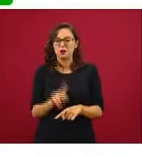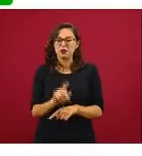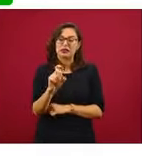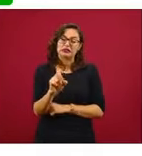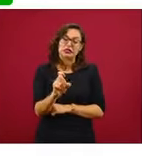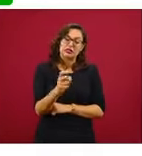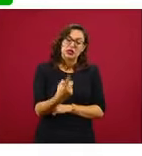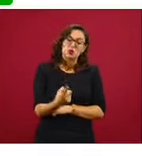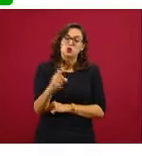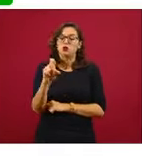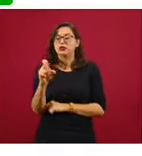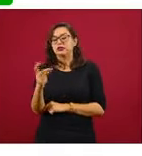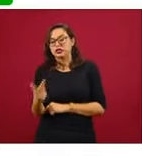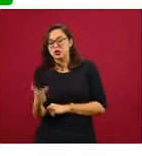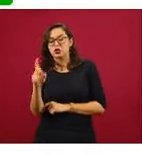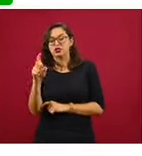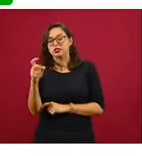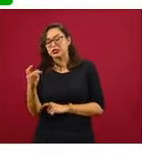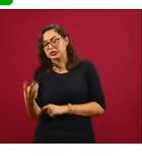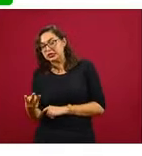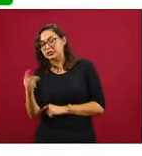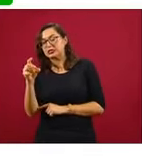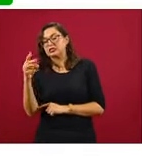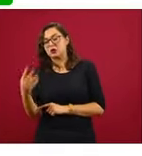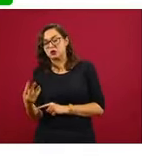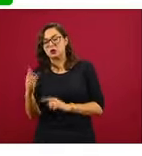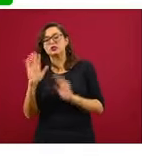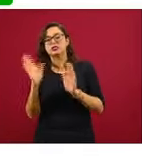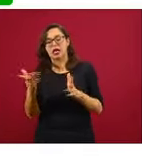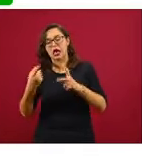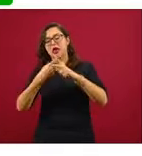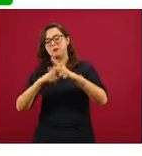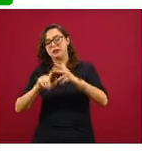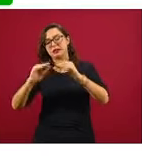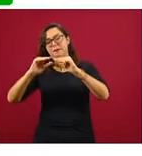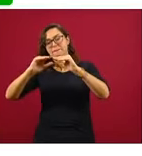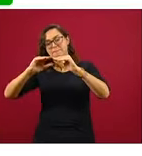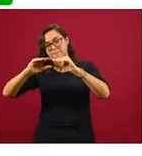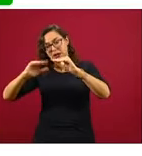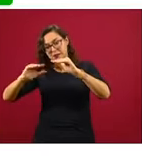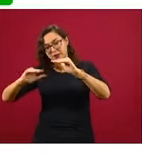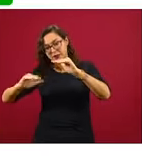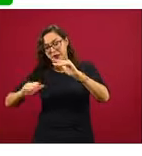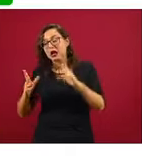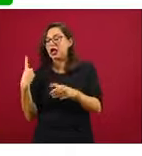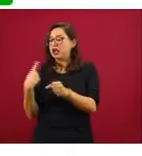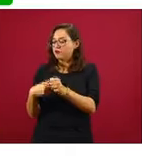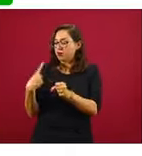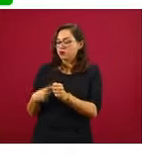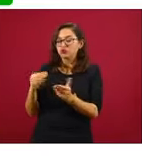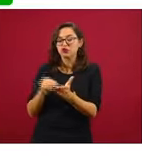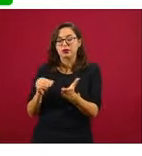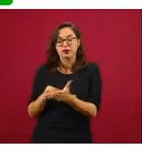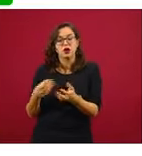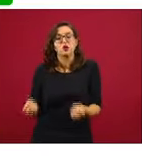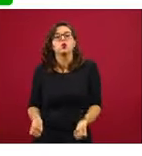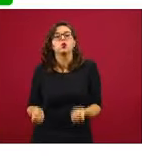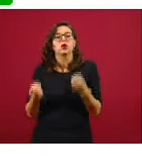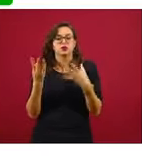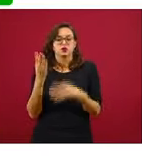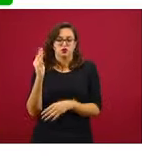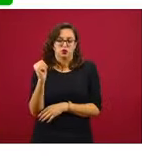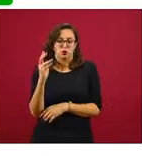la 33 y 34 lo mantienen un poco más cerca de la media de casos activos nacional, que es un 9%